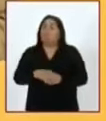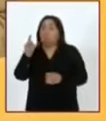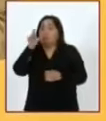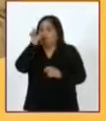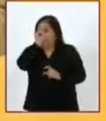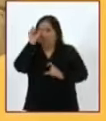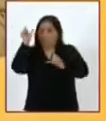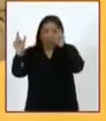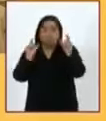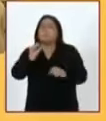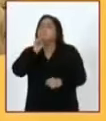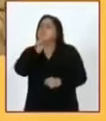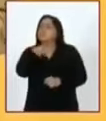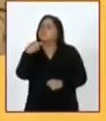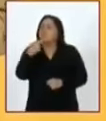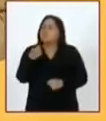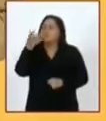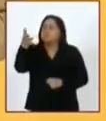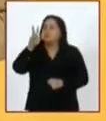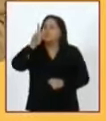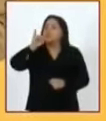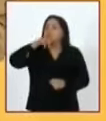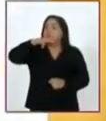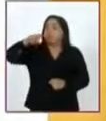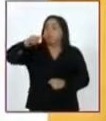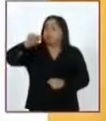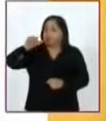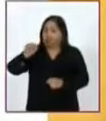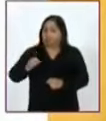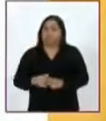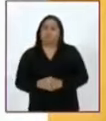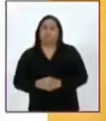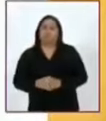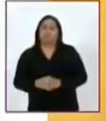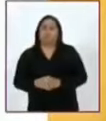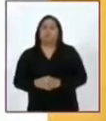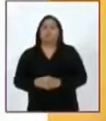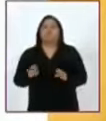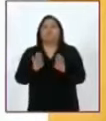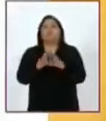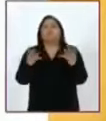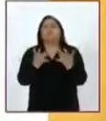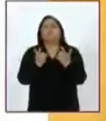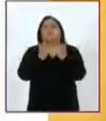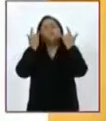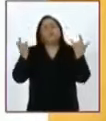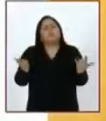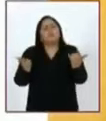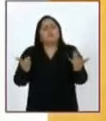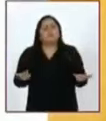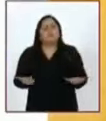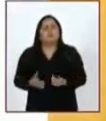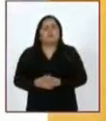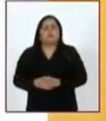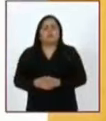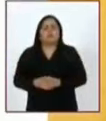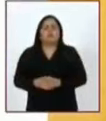recuadros también se les llama viñetas. ¿Cómo hacer una historieta?